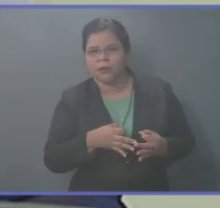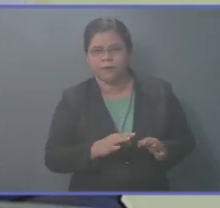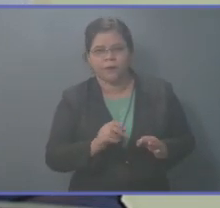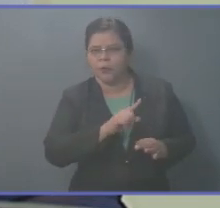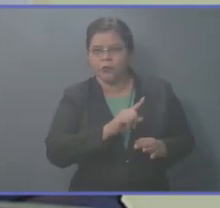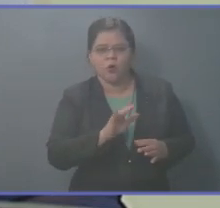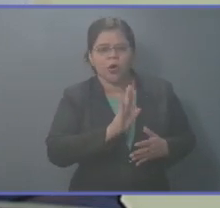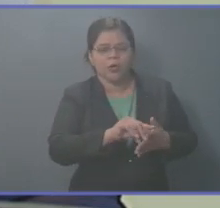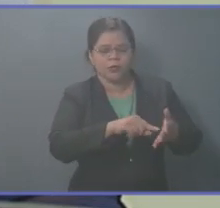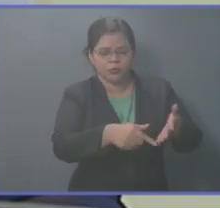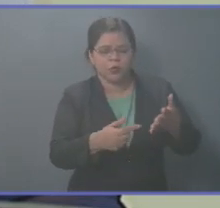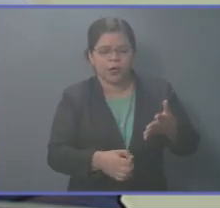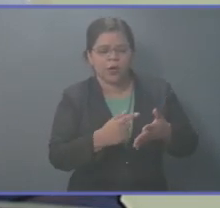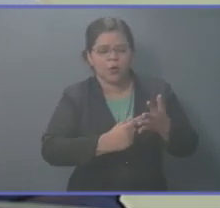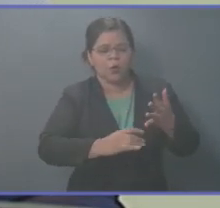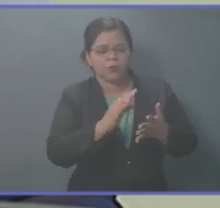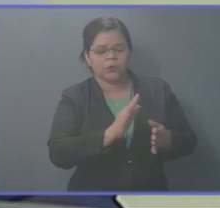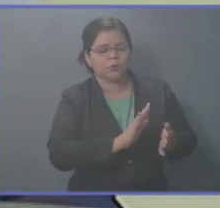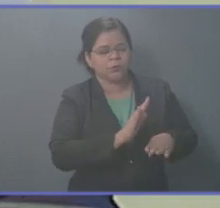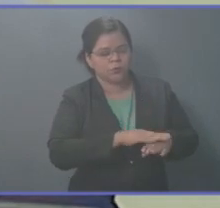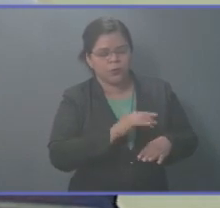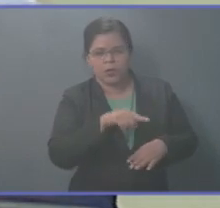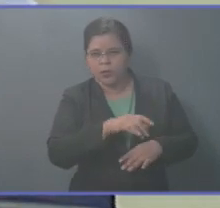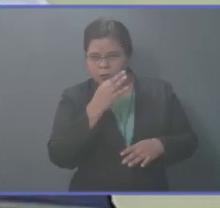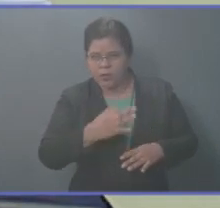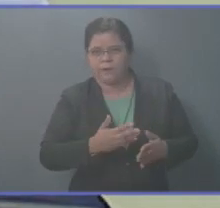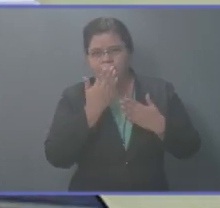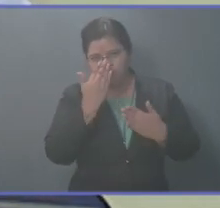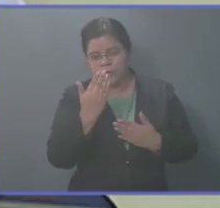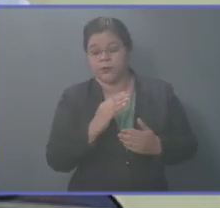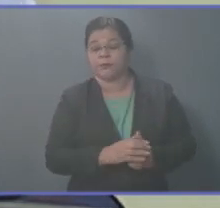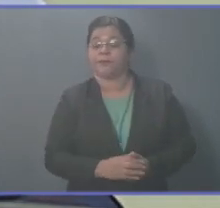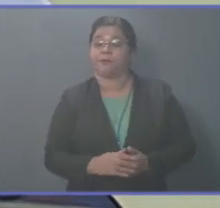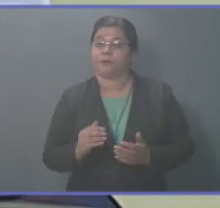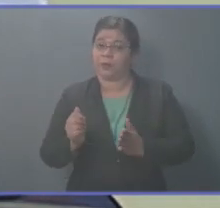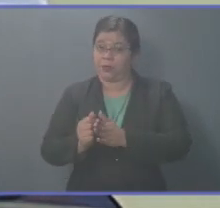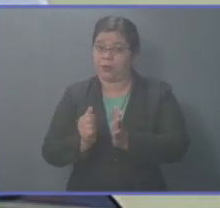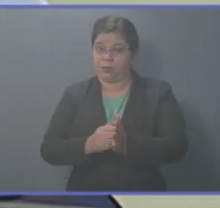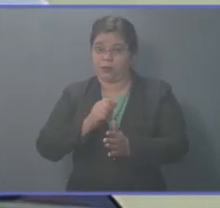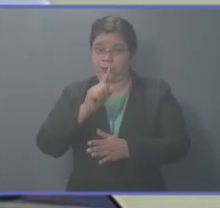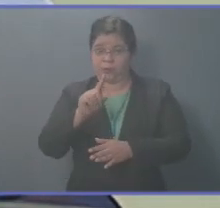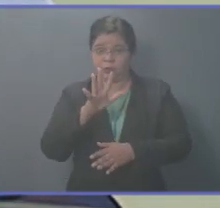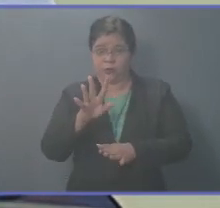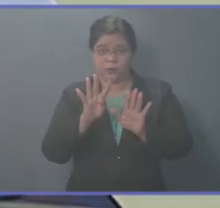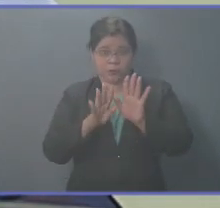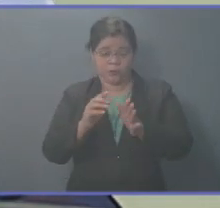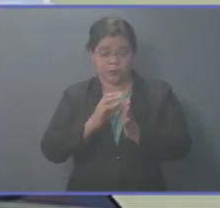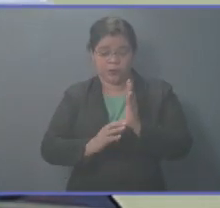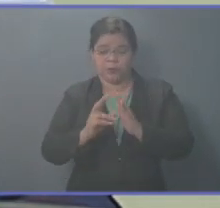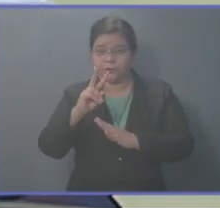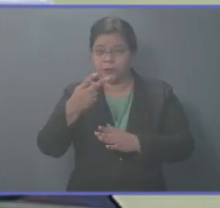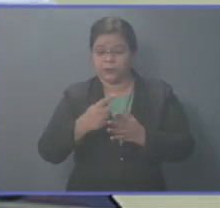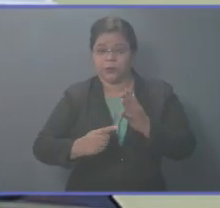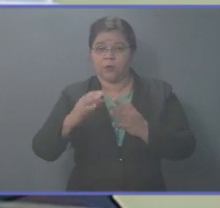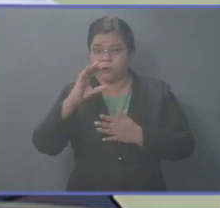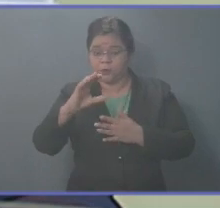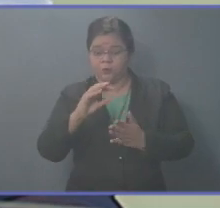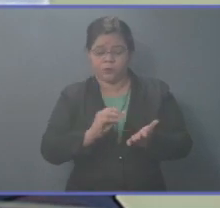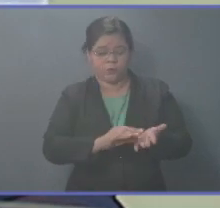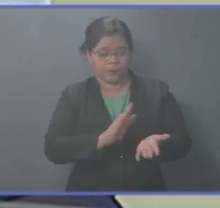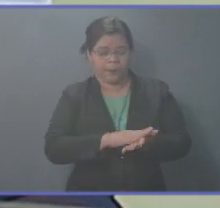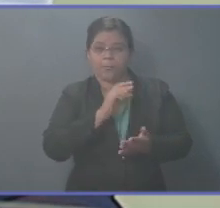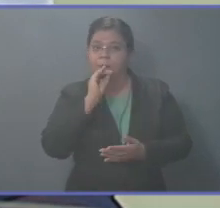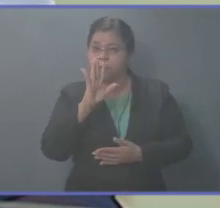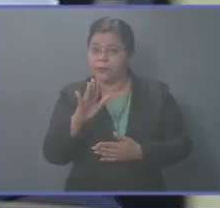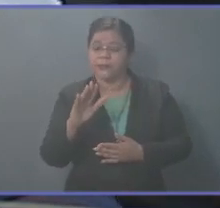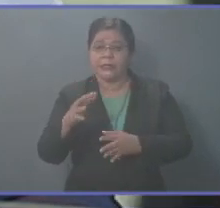legal y constitucionalmente esté llamado a conseguir. Es por esto que el artículo 159, inciso 2 de la Constitución establece